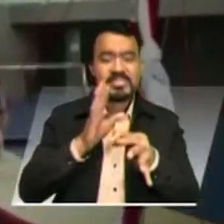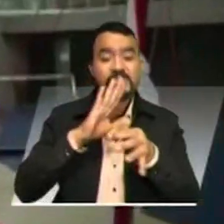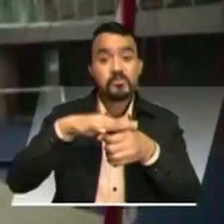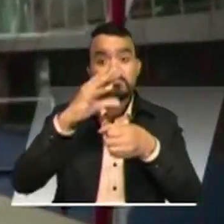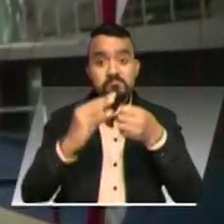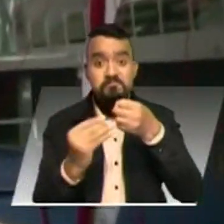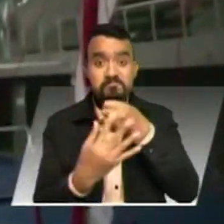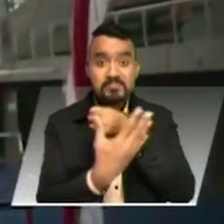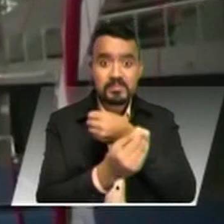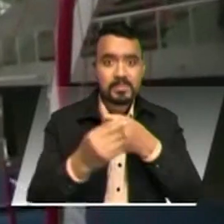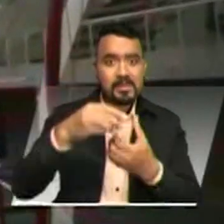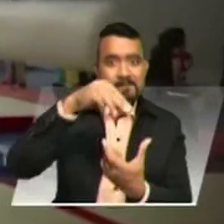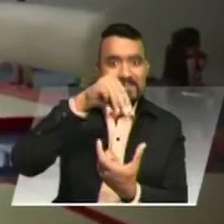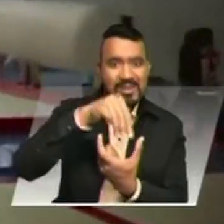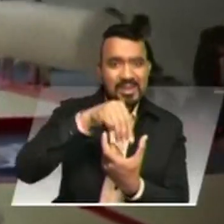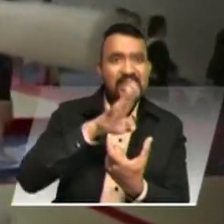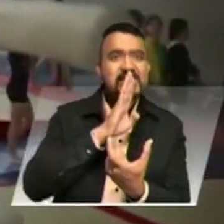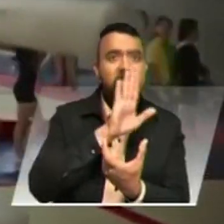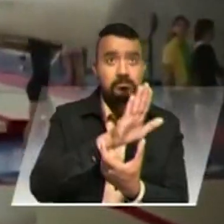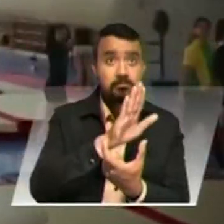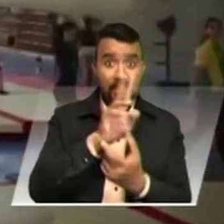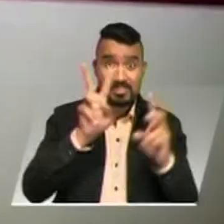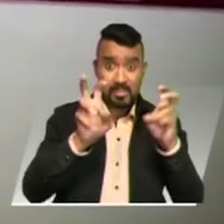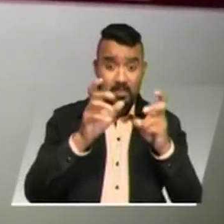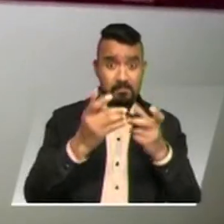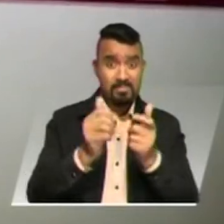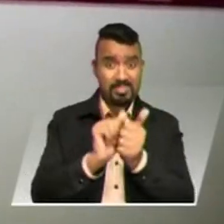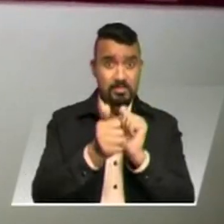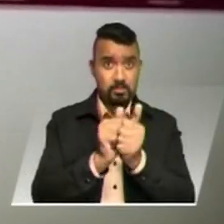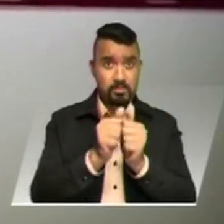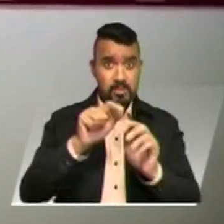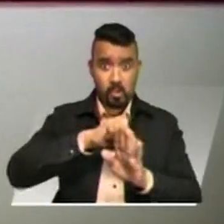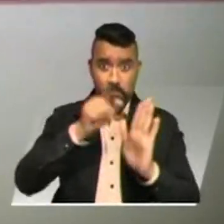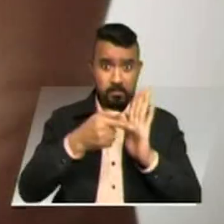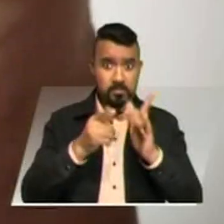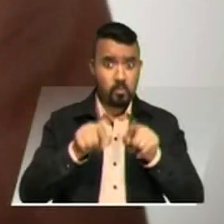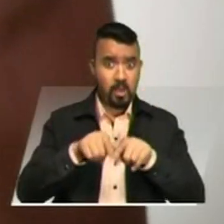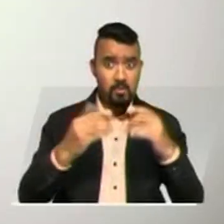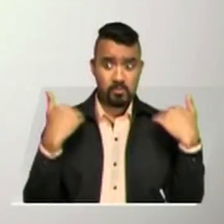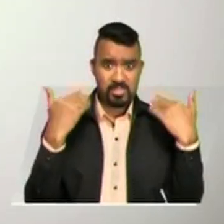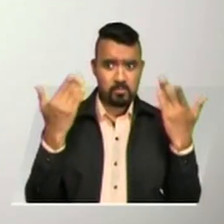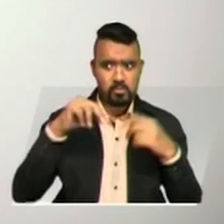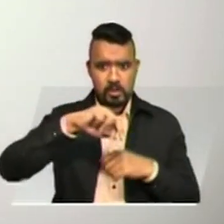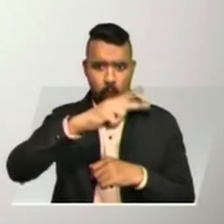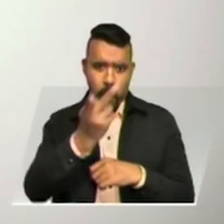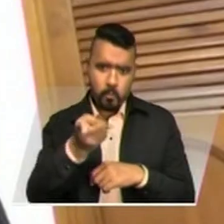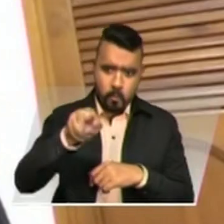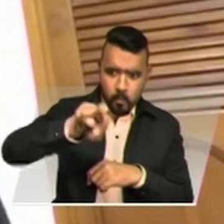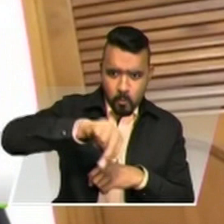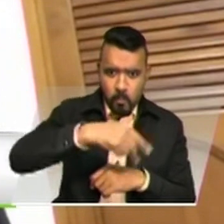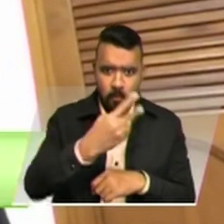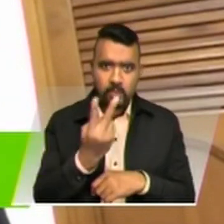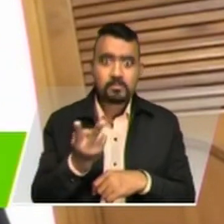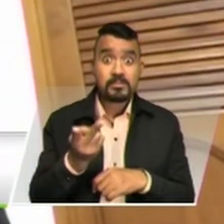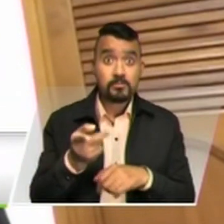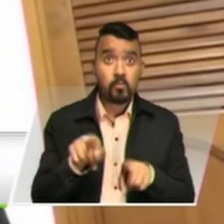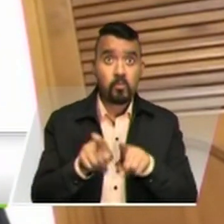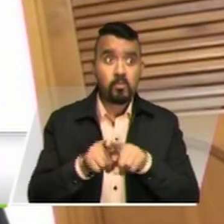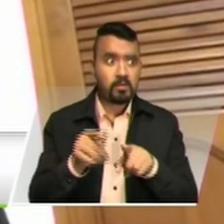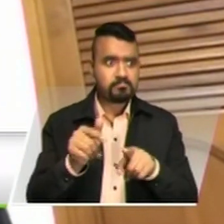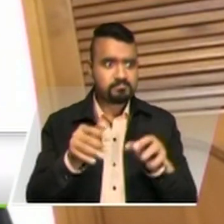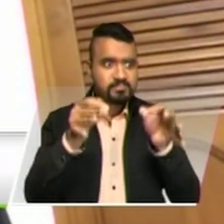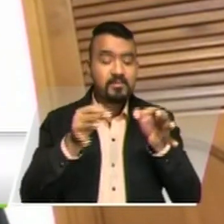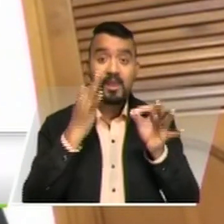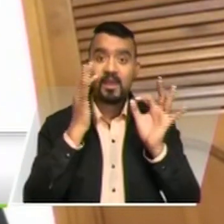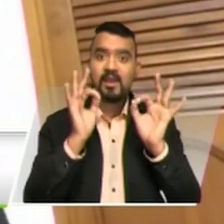en el diseño de vestuario de alta complejidad creado para deportistas buscan resolver el problema técnico de